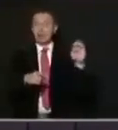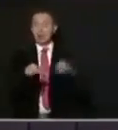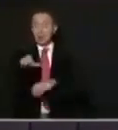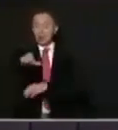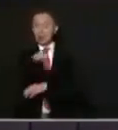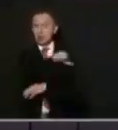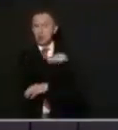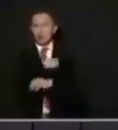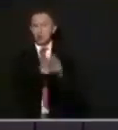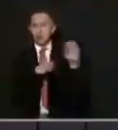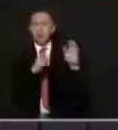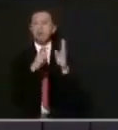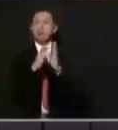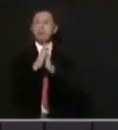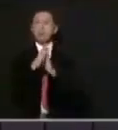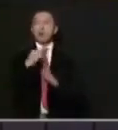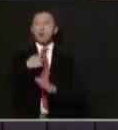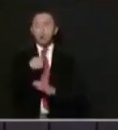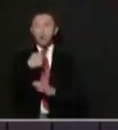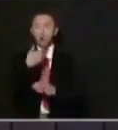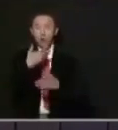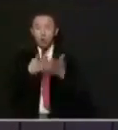ayúdenme repitiendo la plegaria.